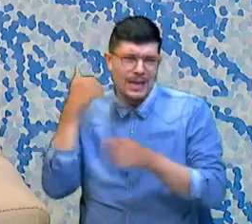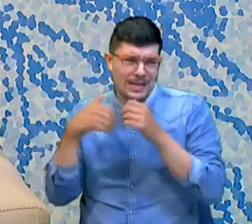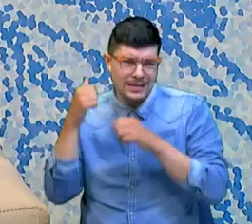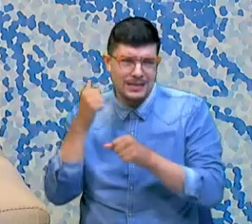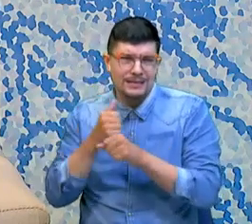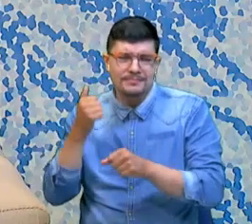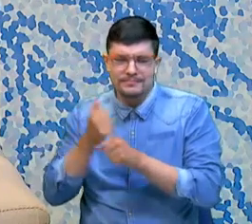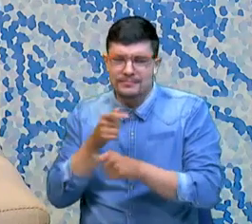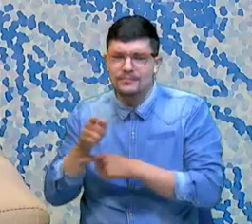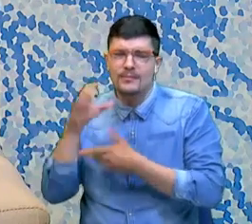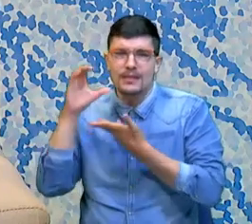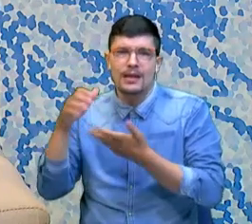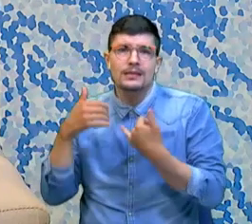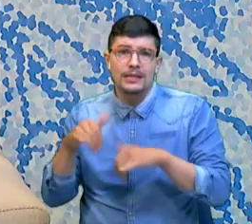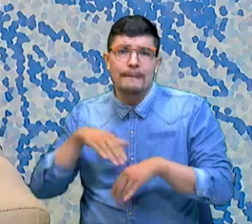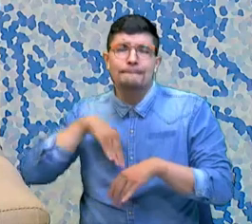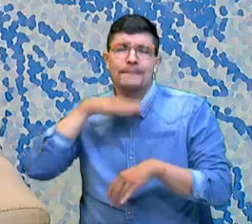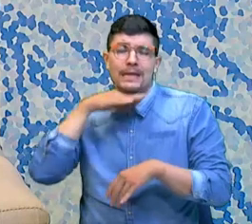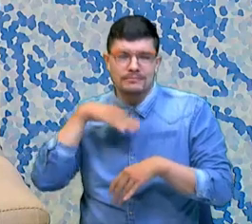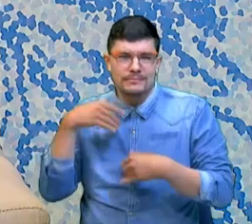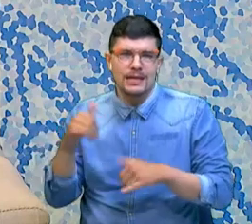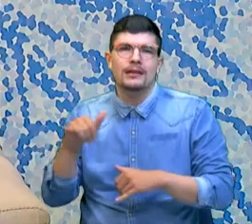está pagando, ya está sobregirado allá